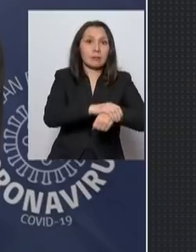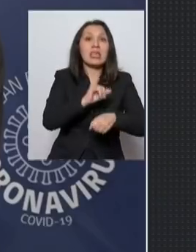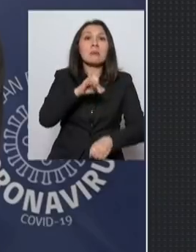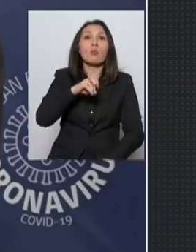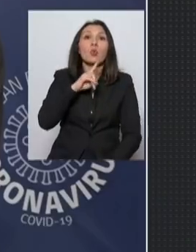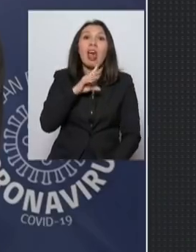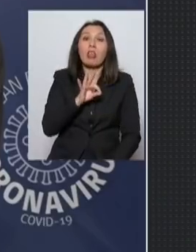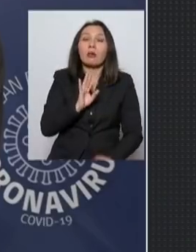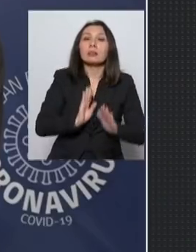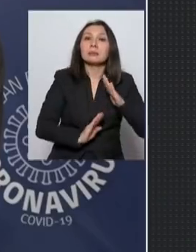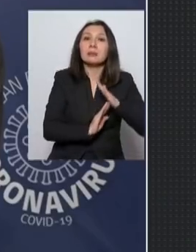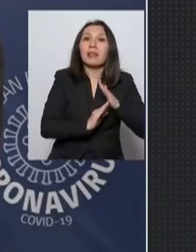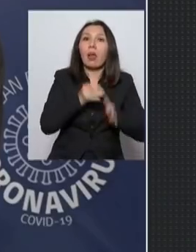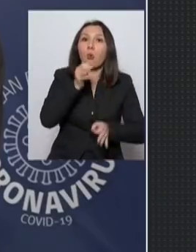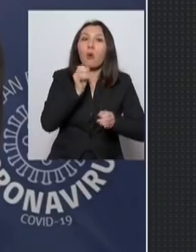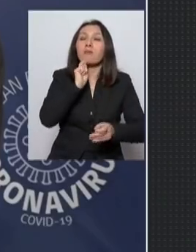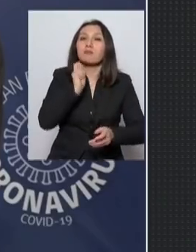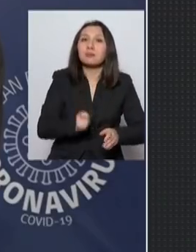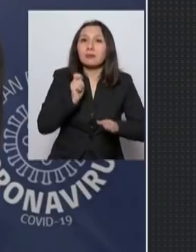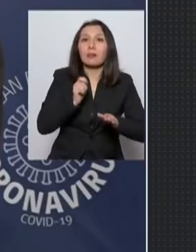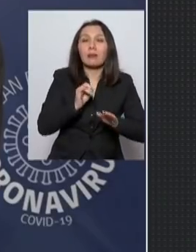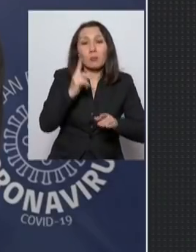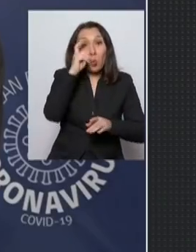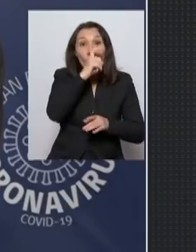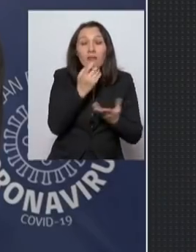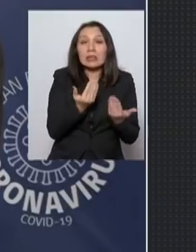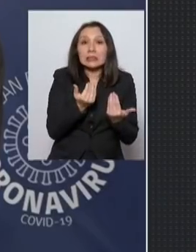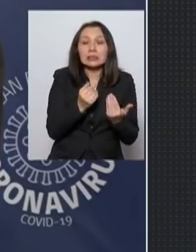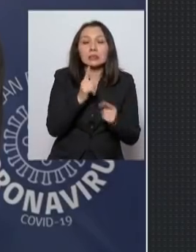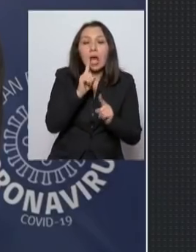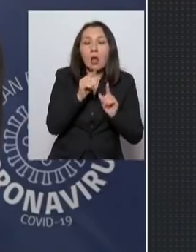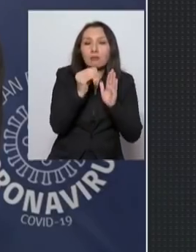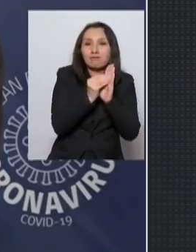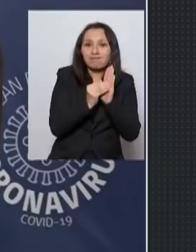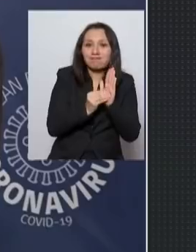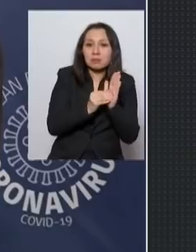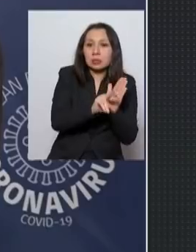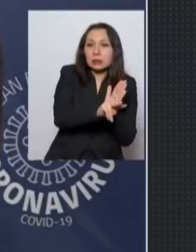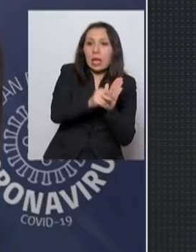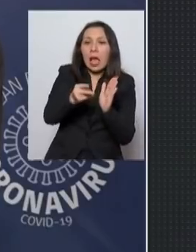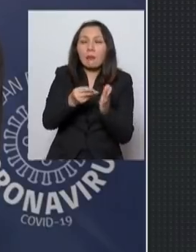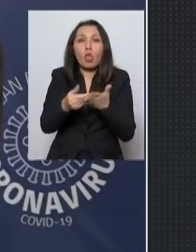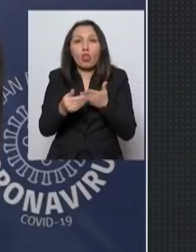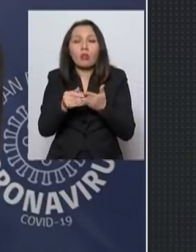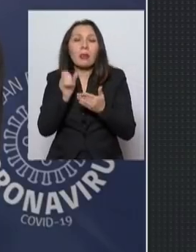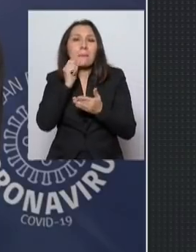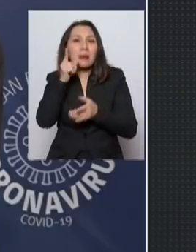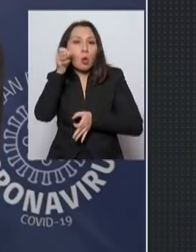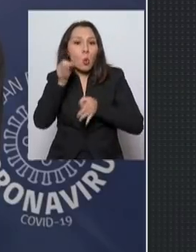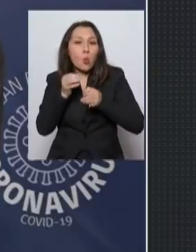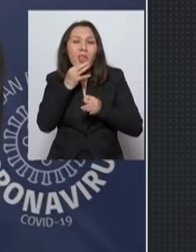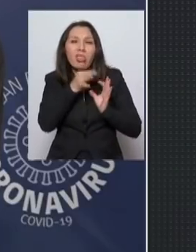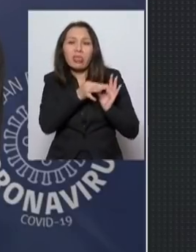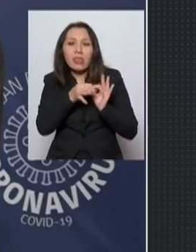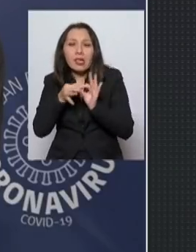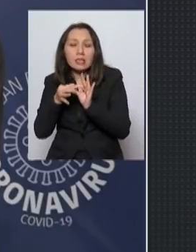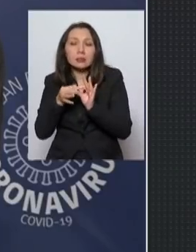condenadas, es mucho más difícil porque se requieren determinados criterios jurídicos,